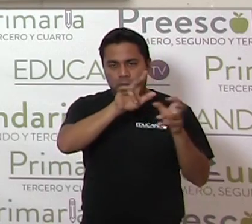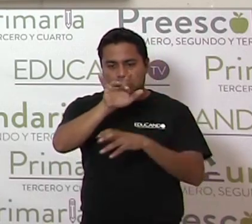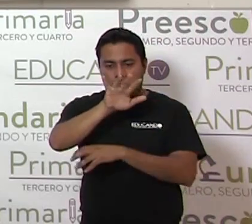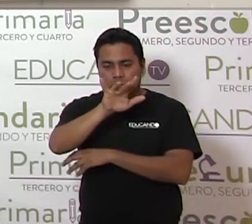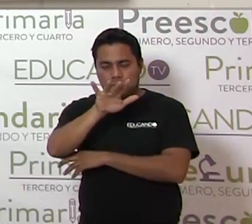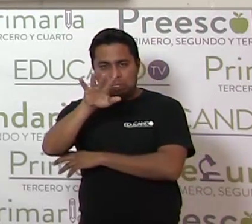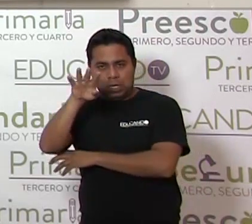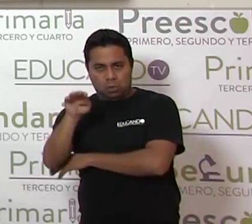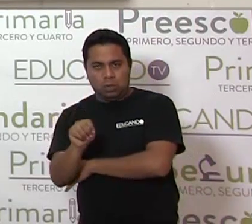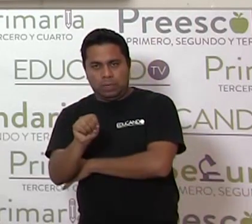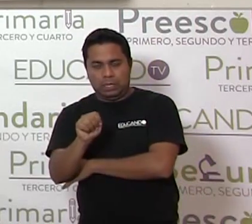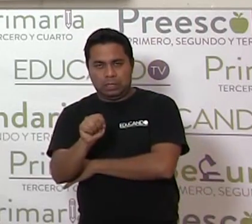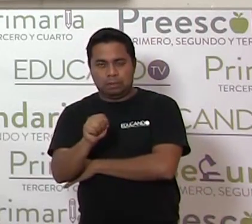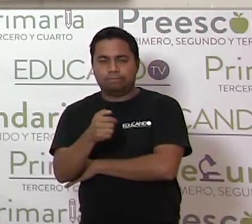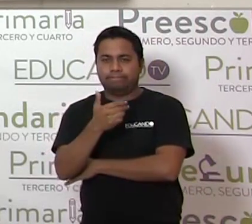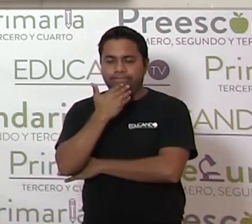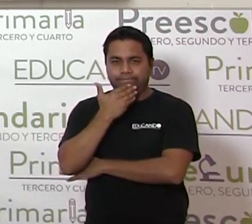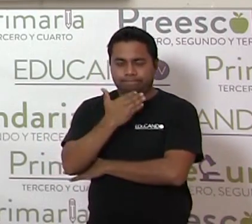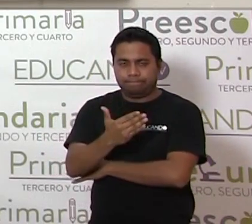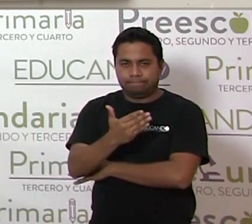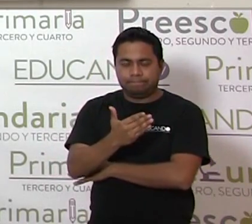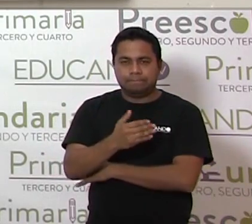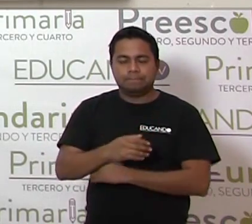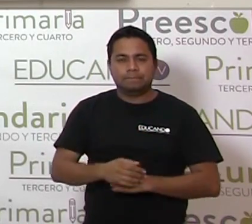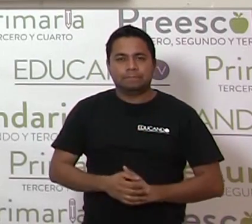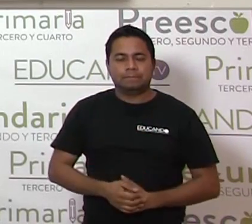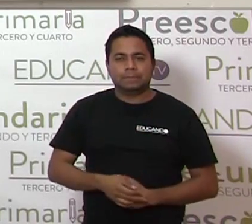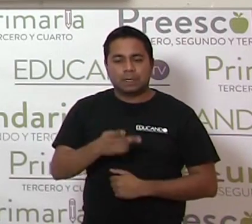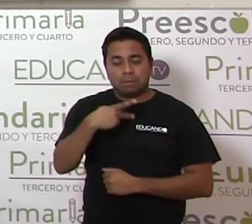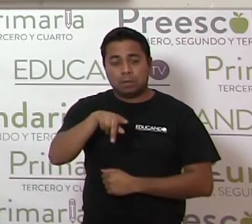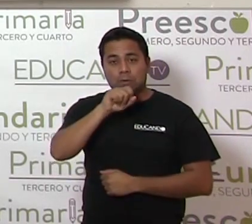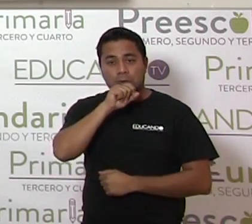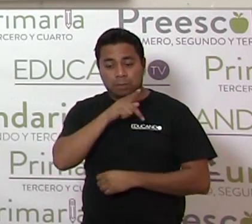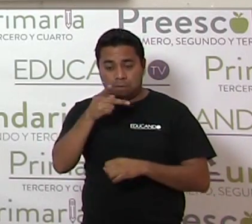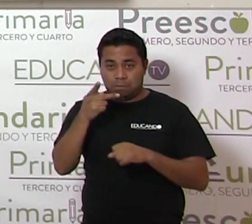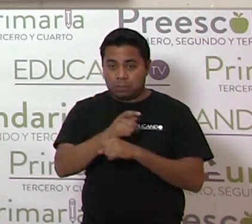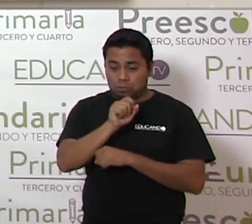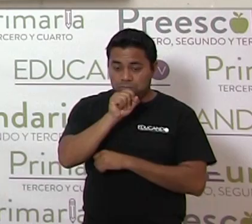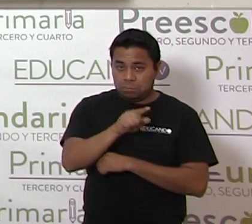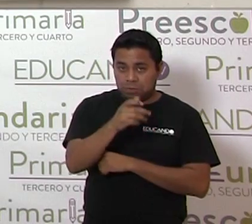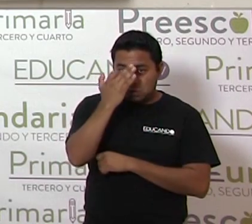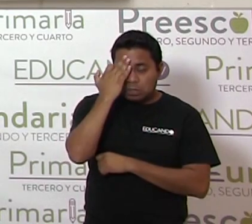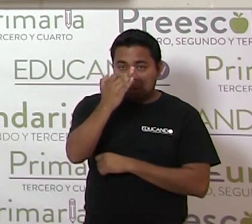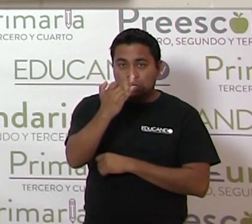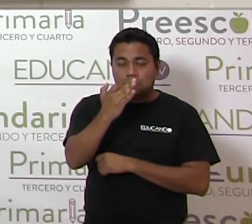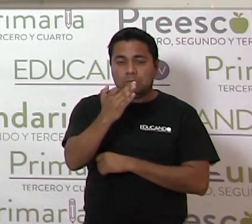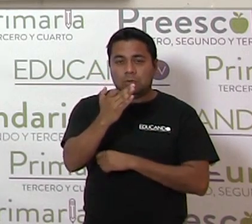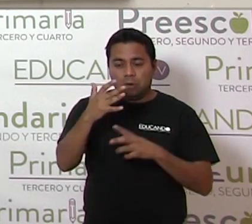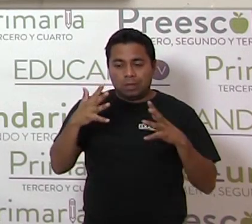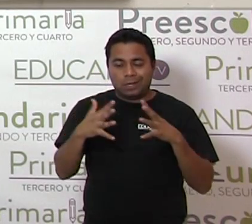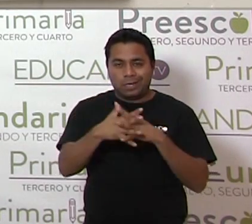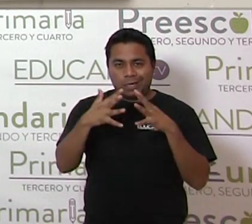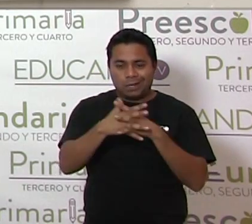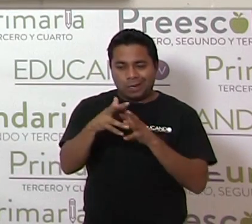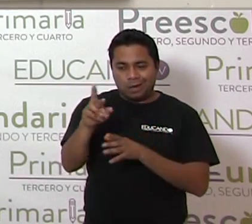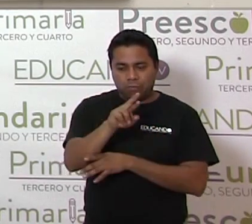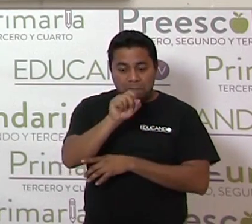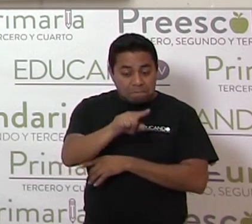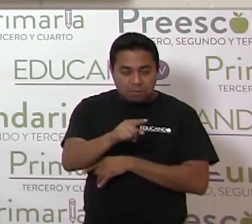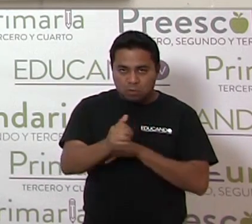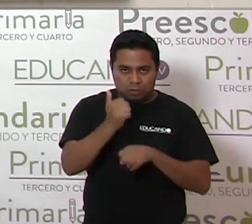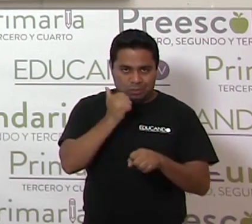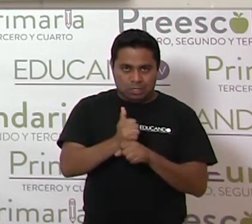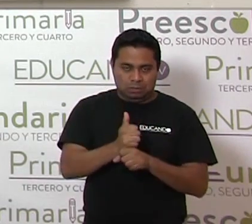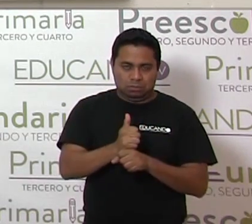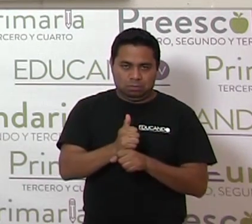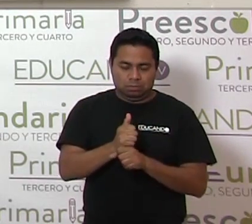1859, ¿bien? Pero también ocurrió la guerra de reforma en ese ciclo, en esos años.